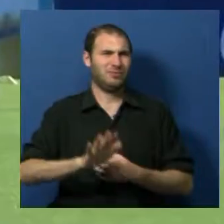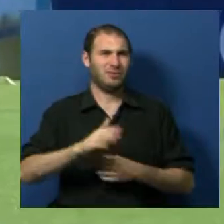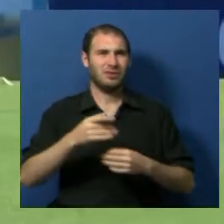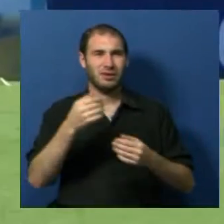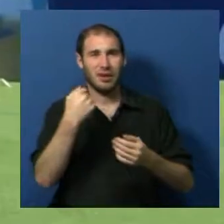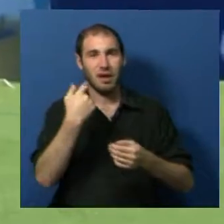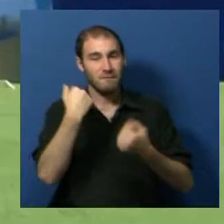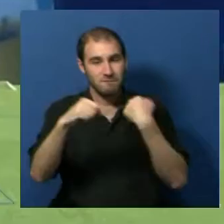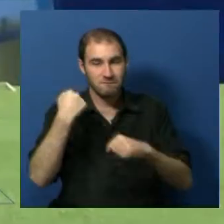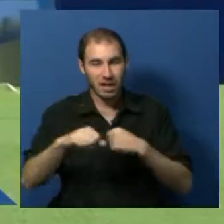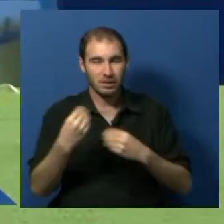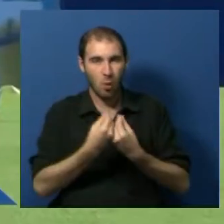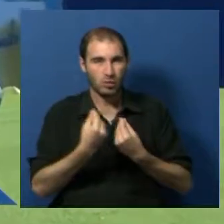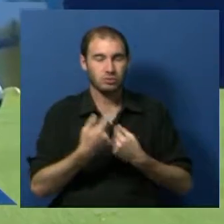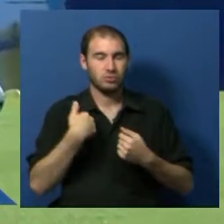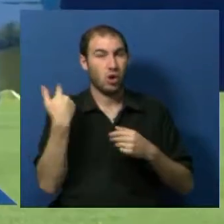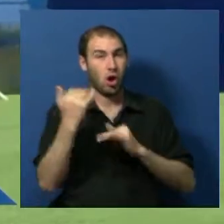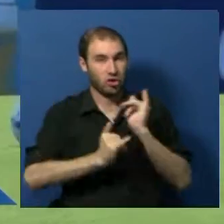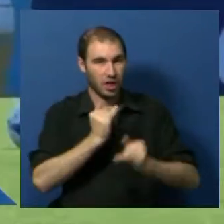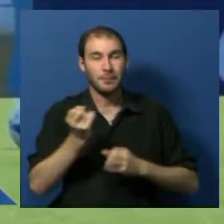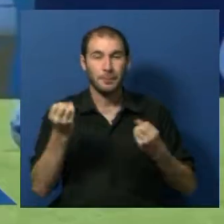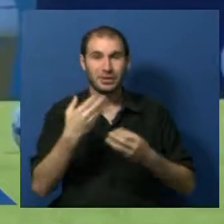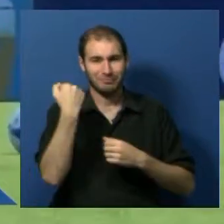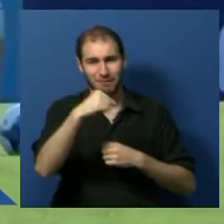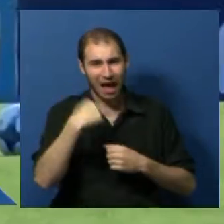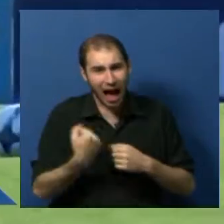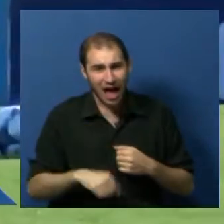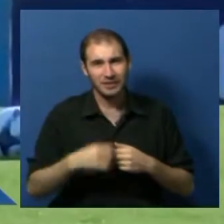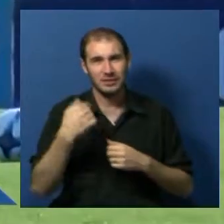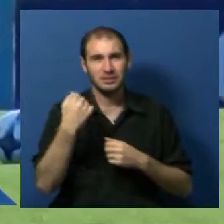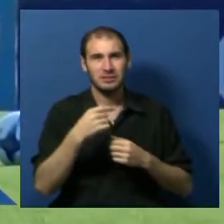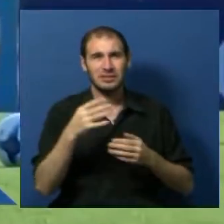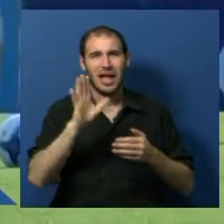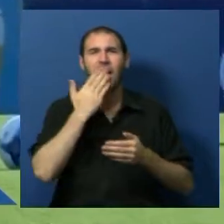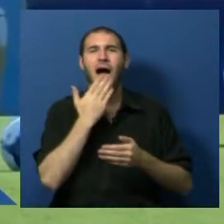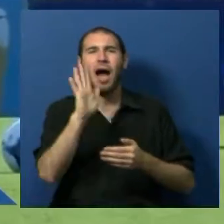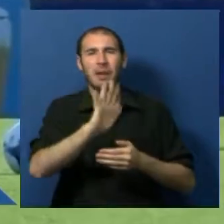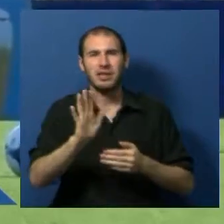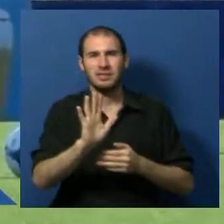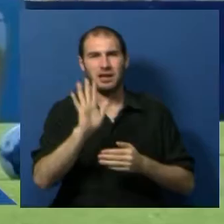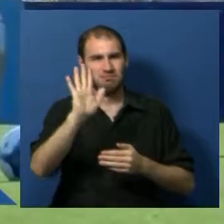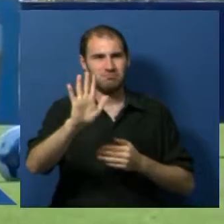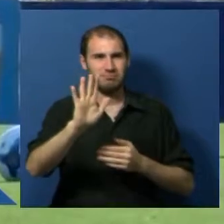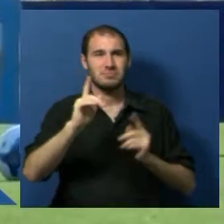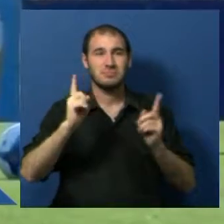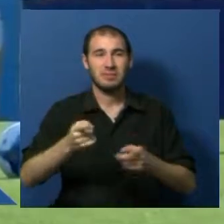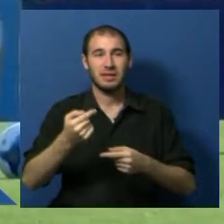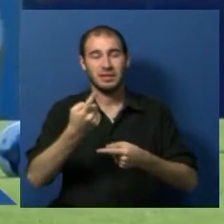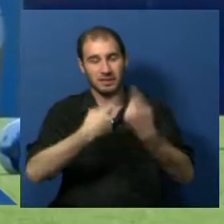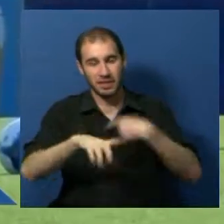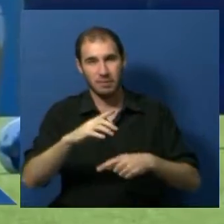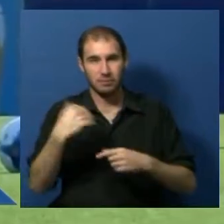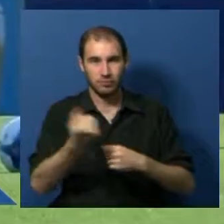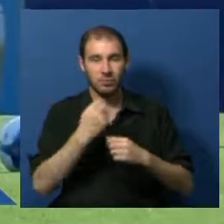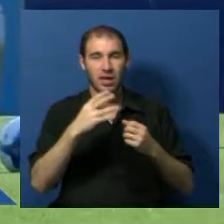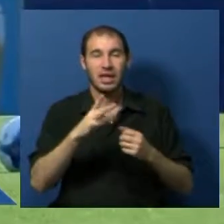bajas importantes. Quería entrar en eso porque hay muchas bajas, muchos con acumulación de amarillas y otros también por cambios tácticos,